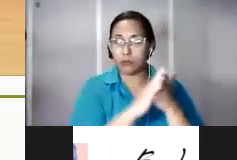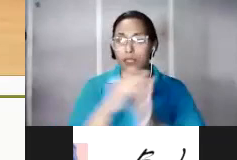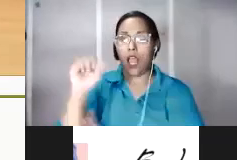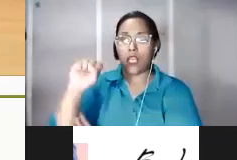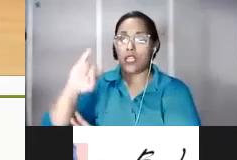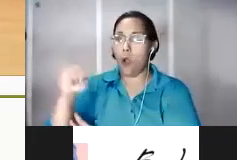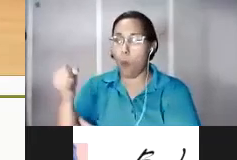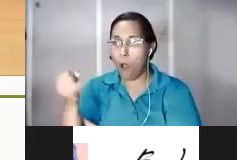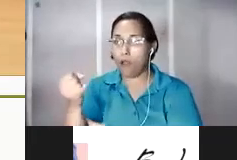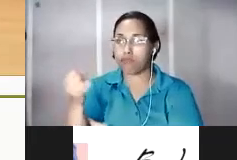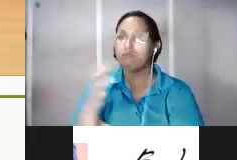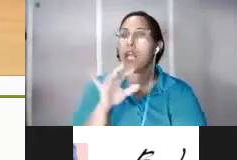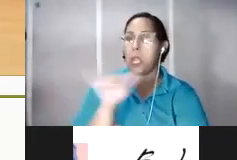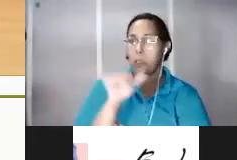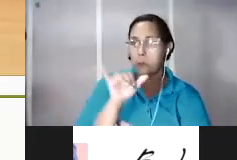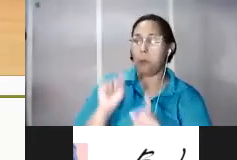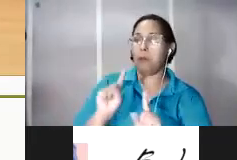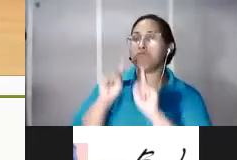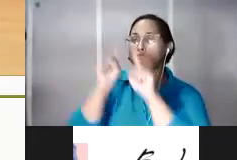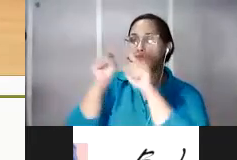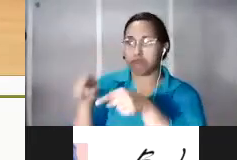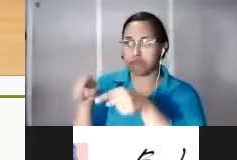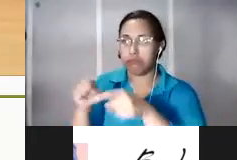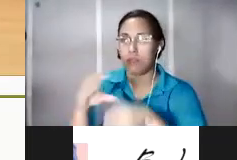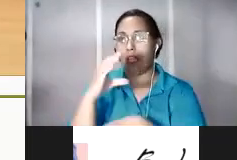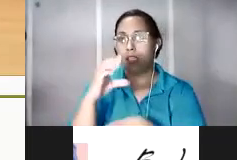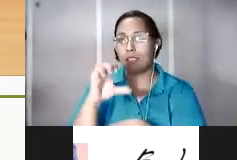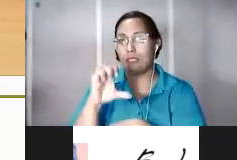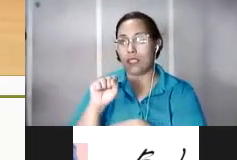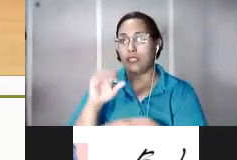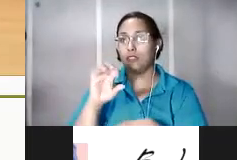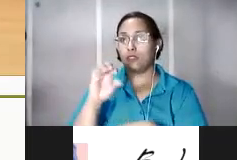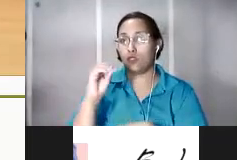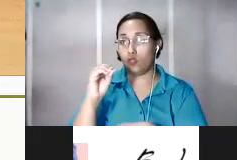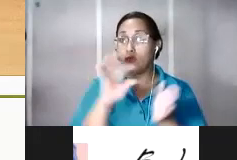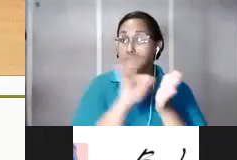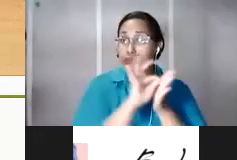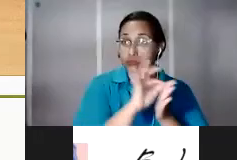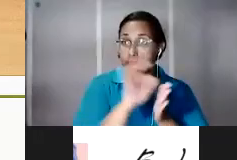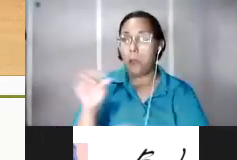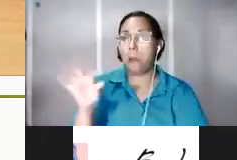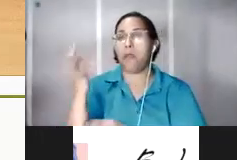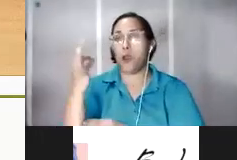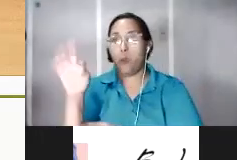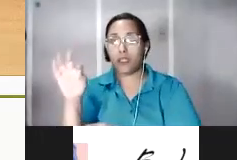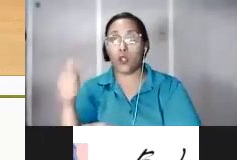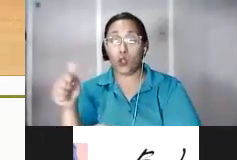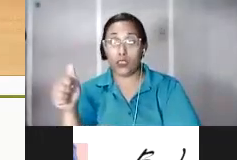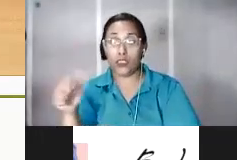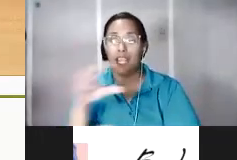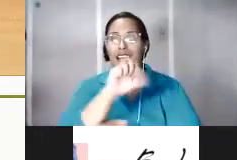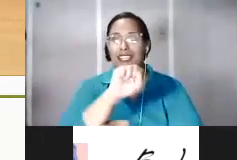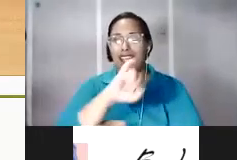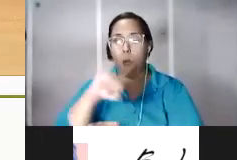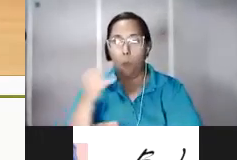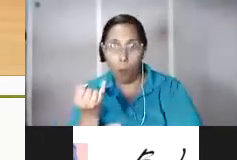excepción. En el censo de 1910, San Juan, la capital, ¿no?,